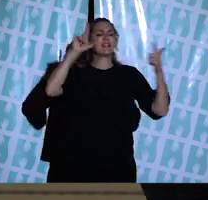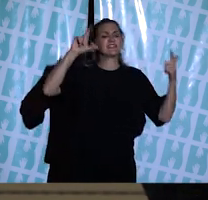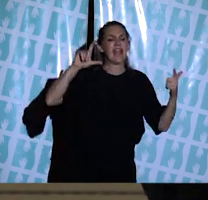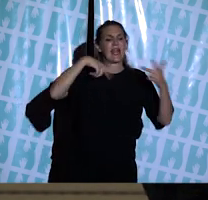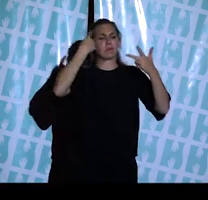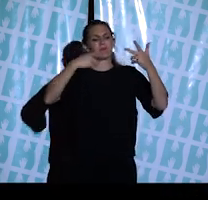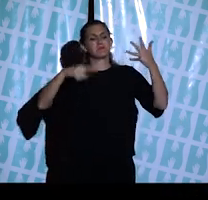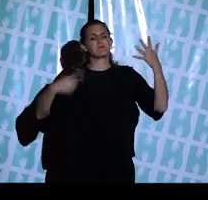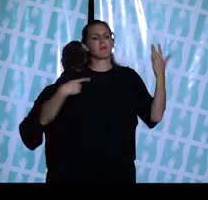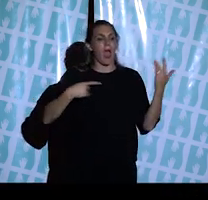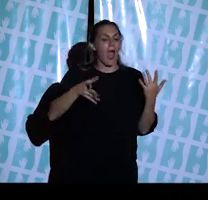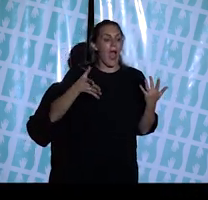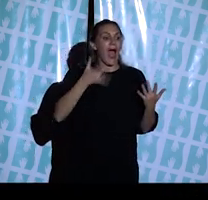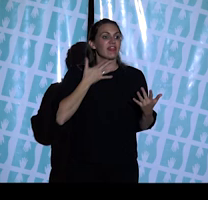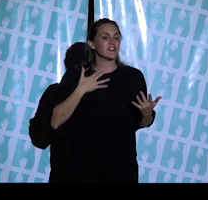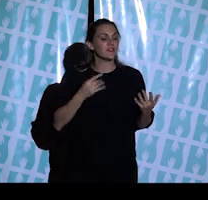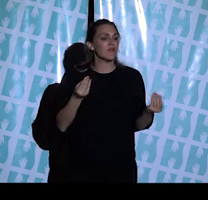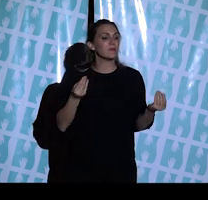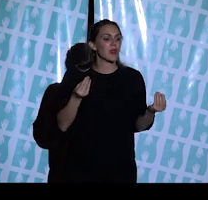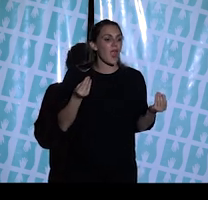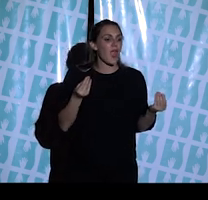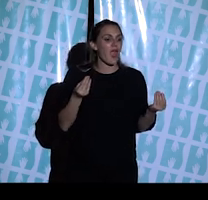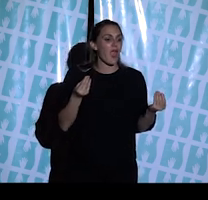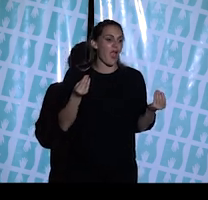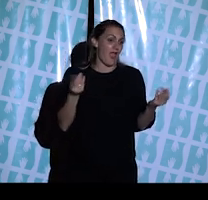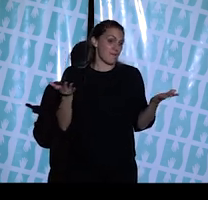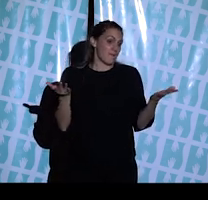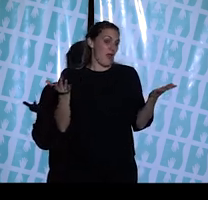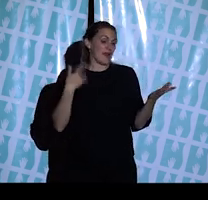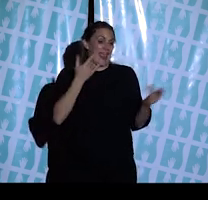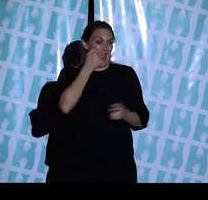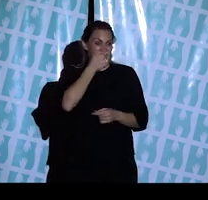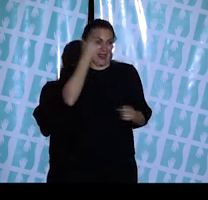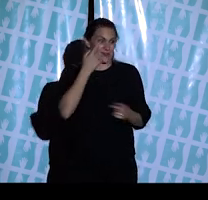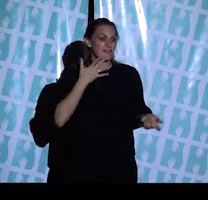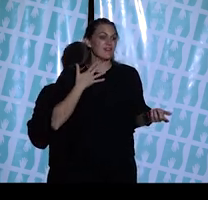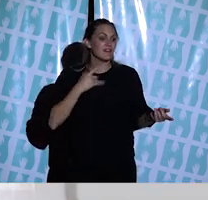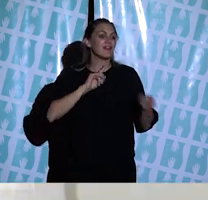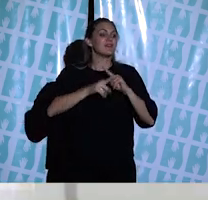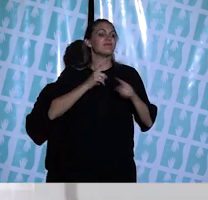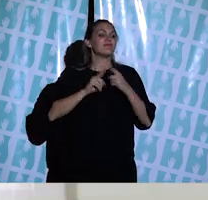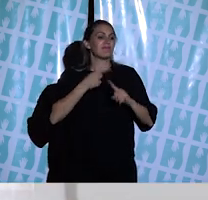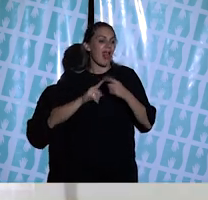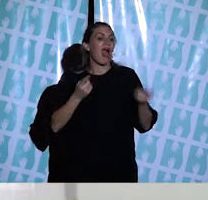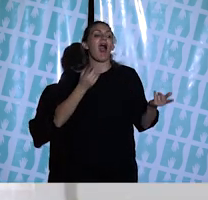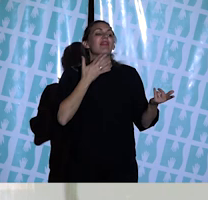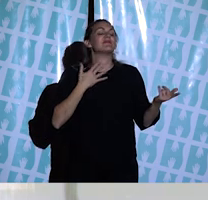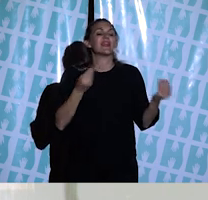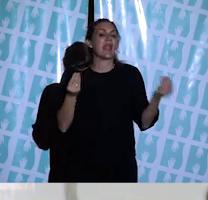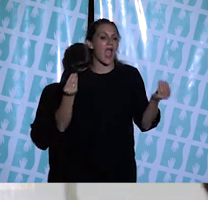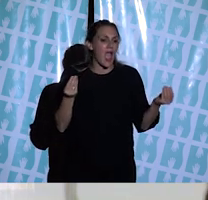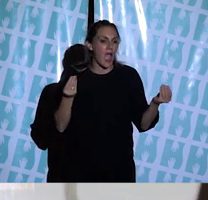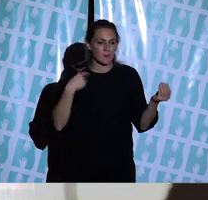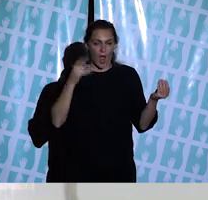actuar sobre esas vivencias que todos tenemos. Primero, en inmediatez, les decía que cuando uno va a